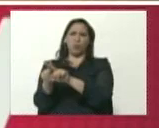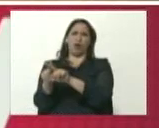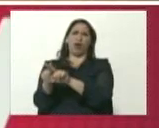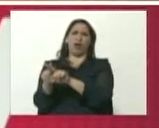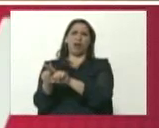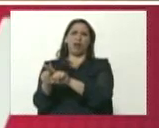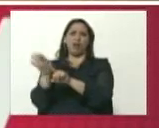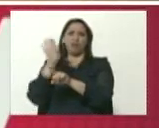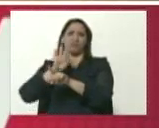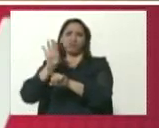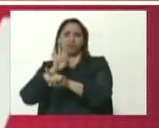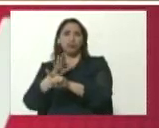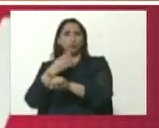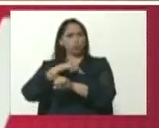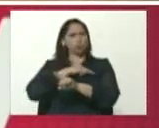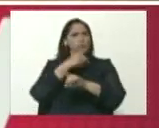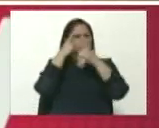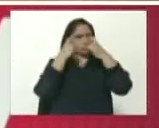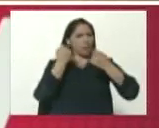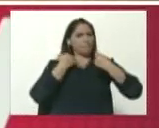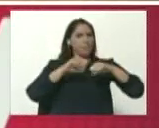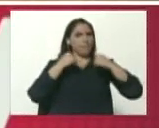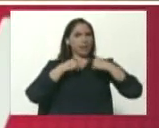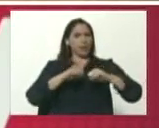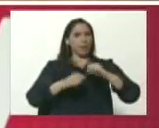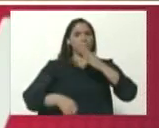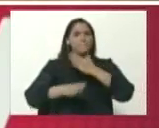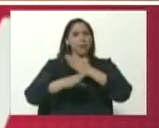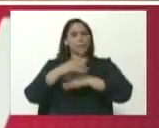pero nosotros estamos preparados. Vamos, Nico.